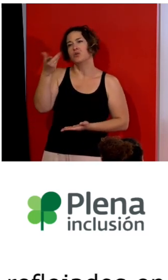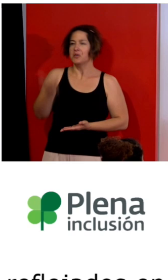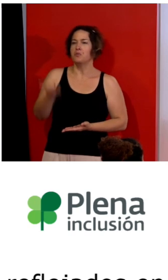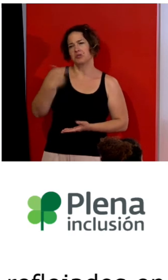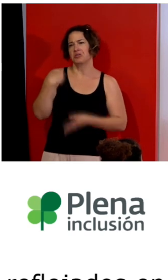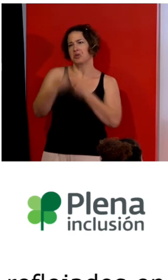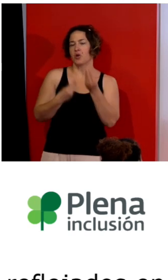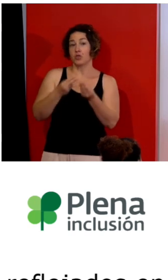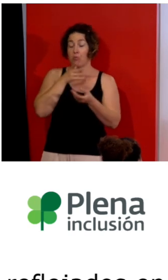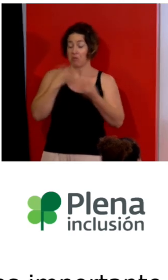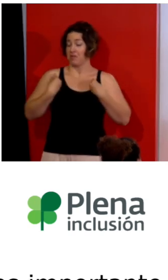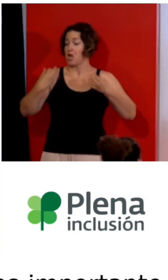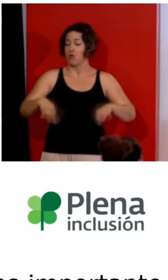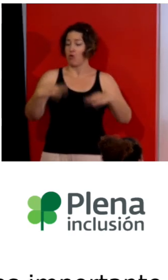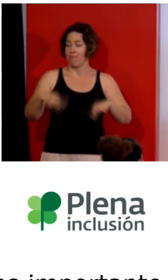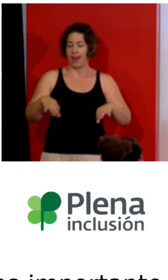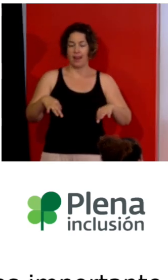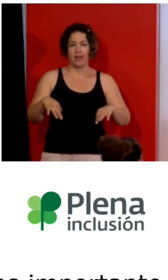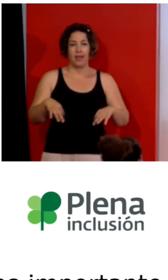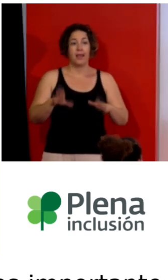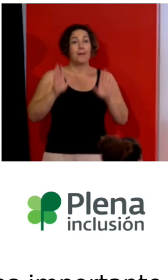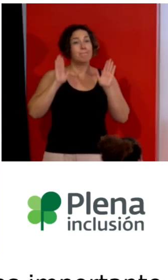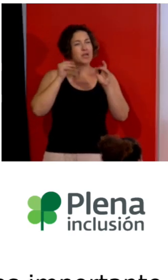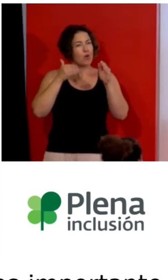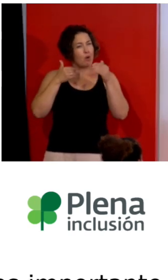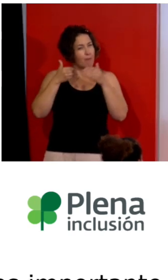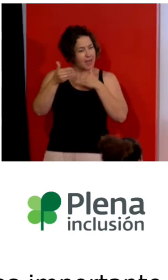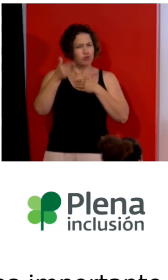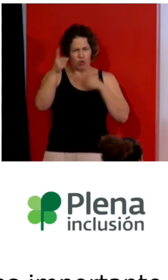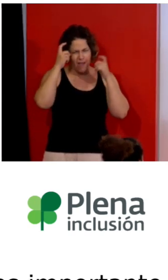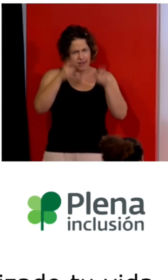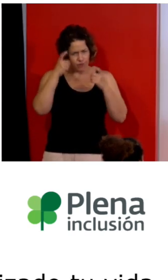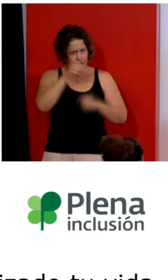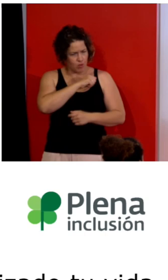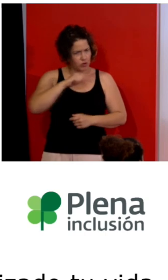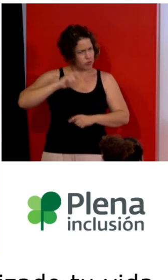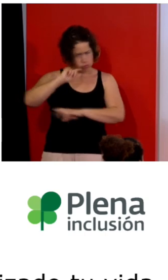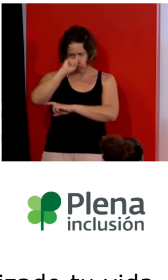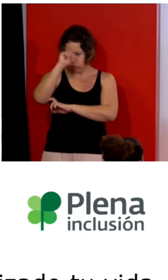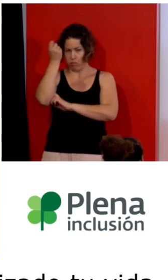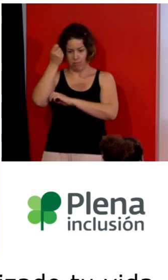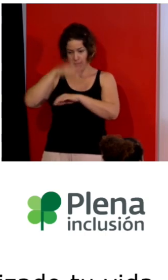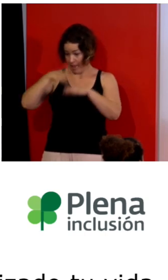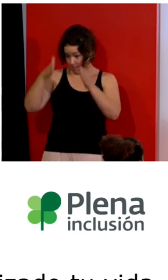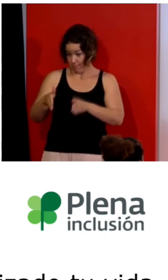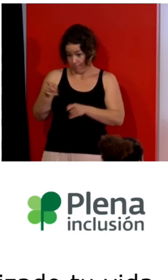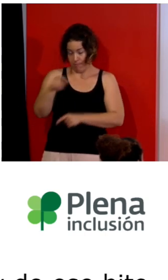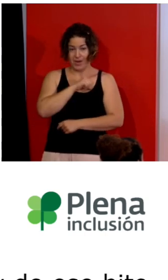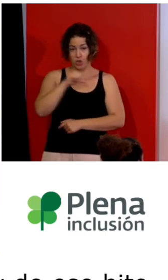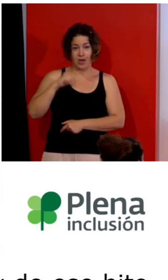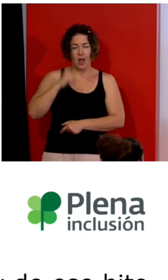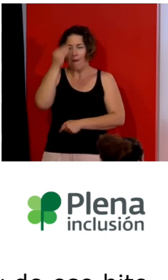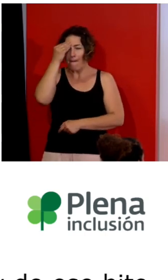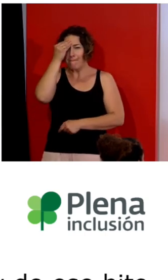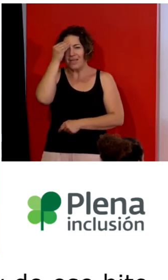has normalizado tu vida, pero más allá de ese gran esfuerzo y de ese hito para ti personal, piensa que